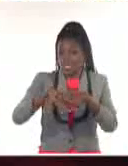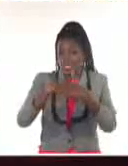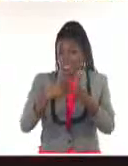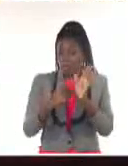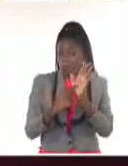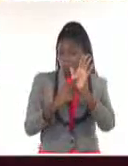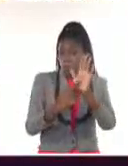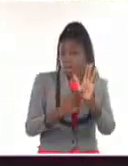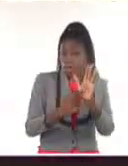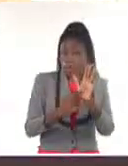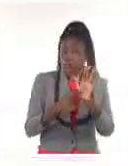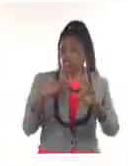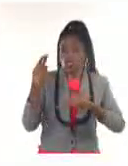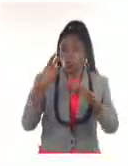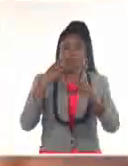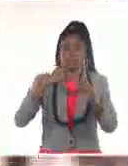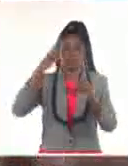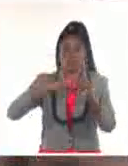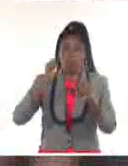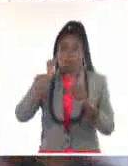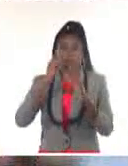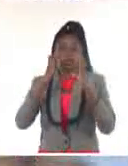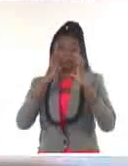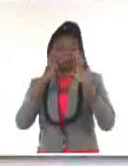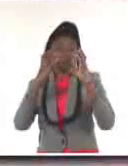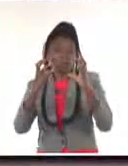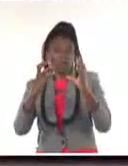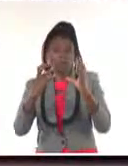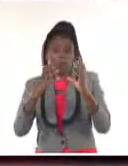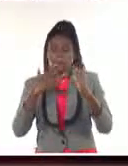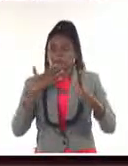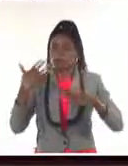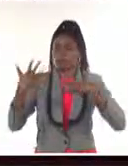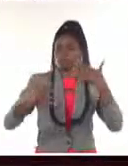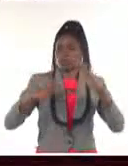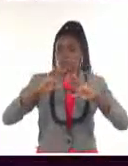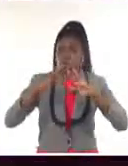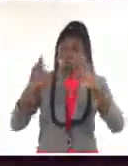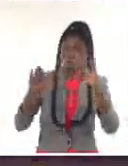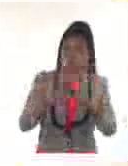las riquezas y los valores más genuinos para el disfrute de todos los